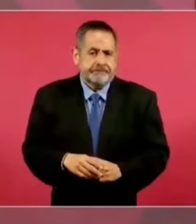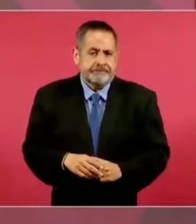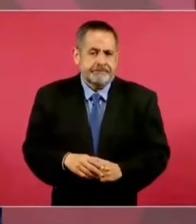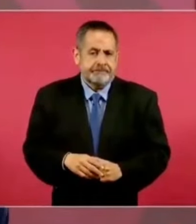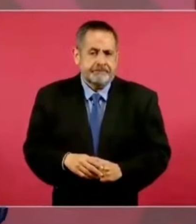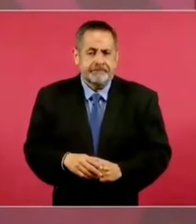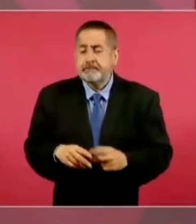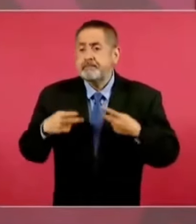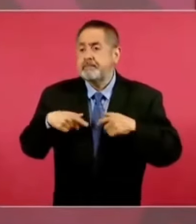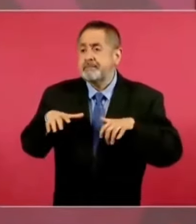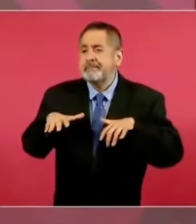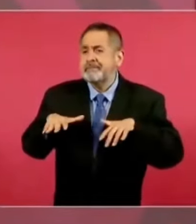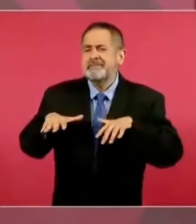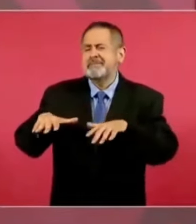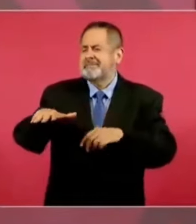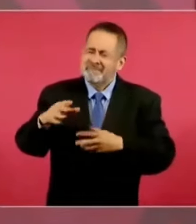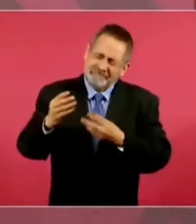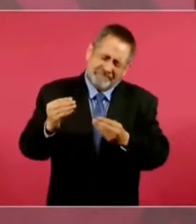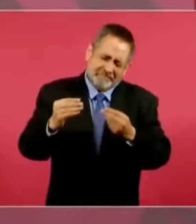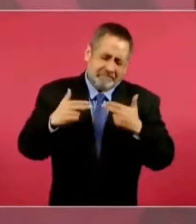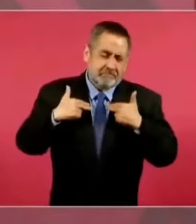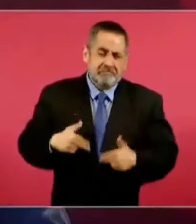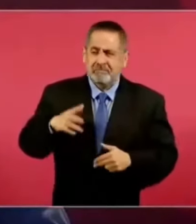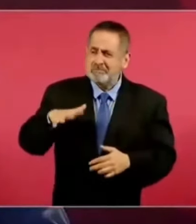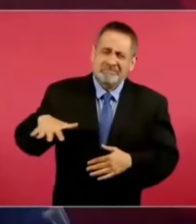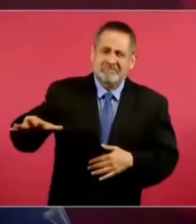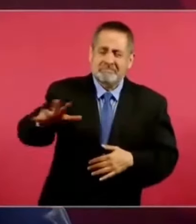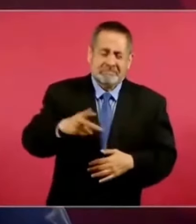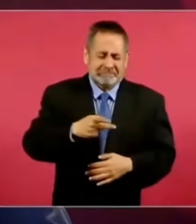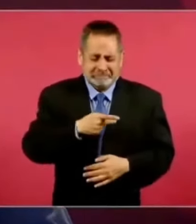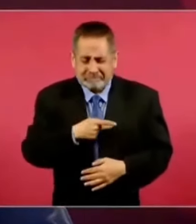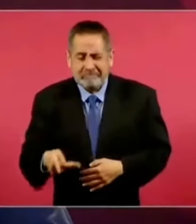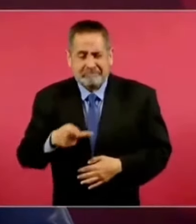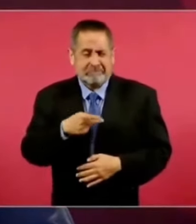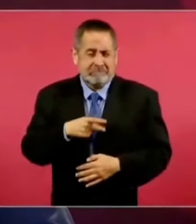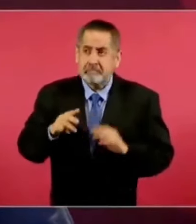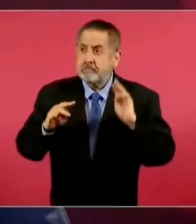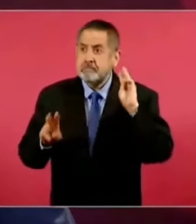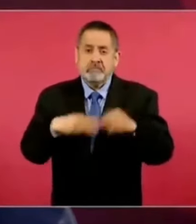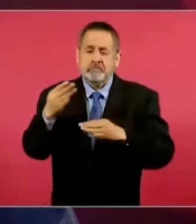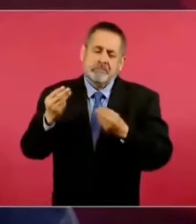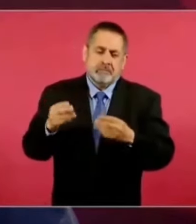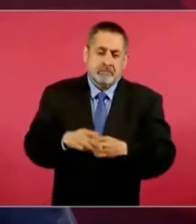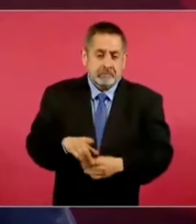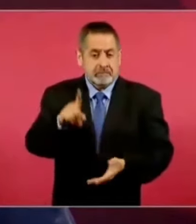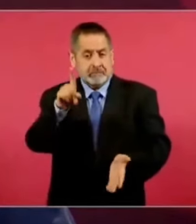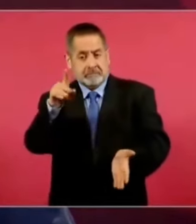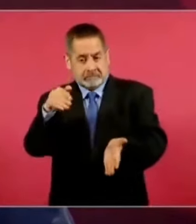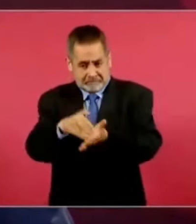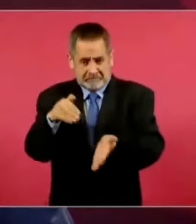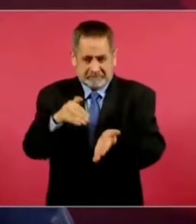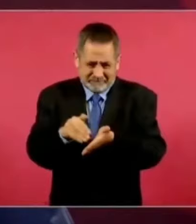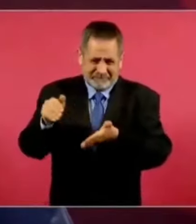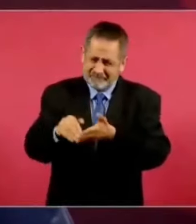seres humanos viviendo en la pobreza en el mundo? 1,000,000,000